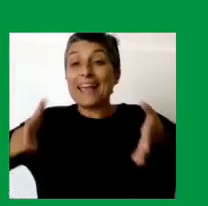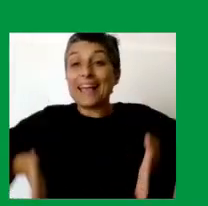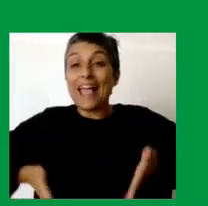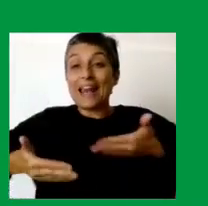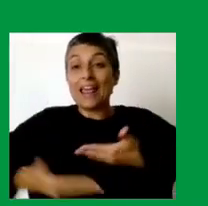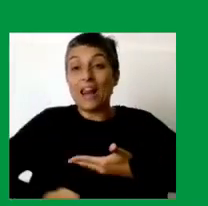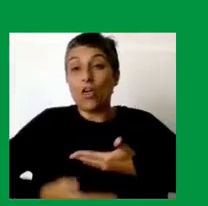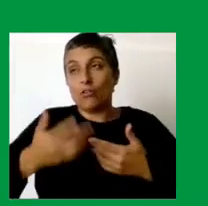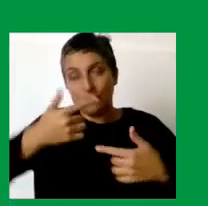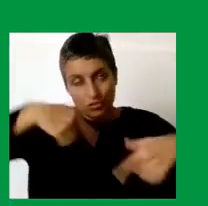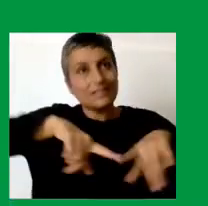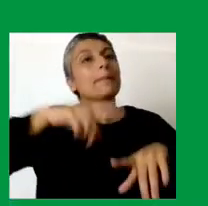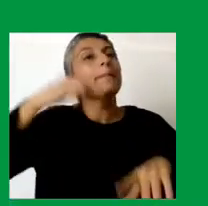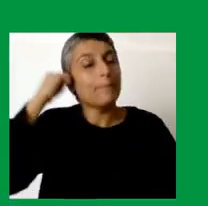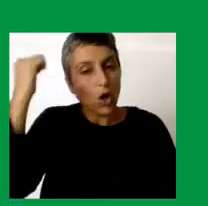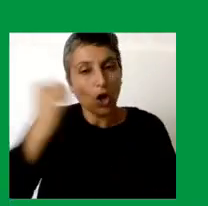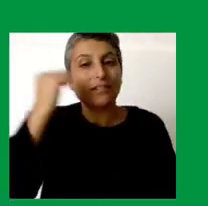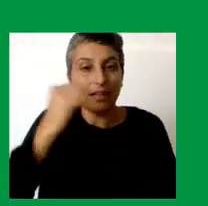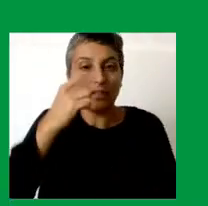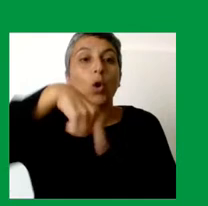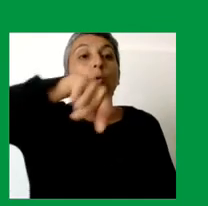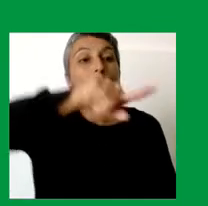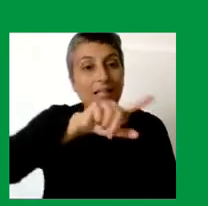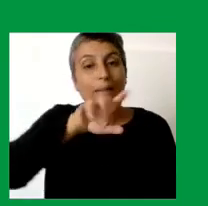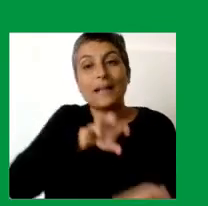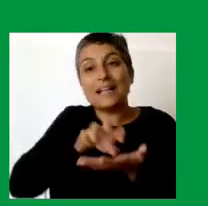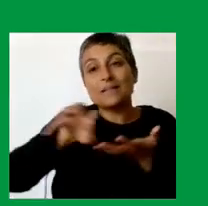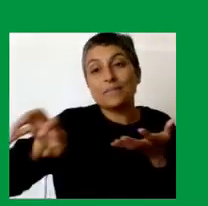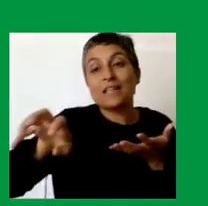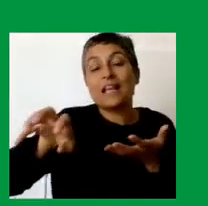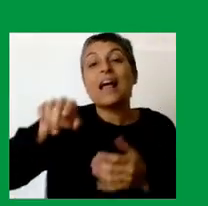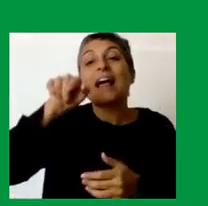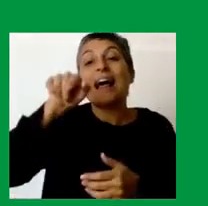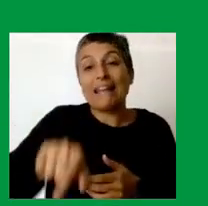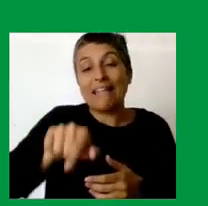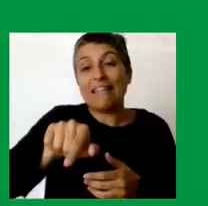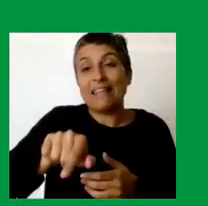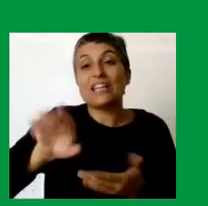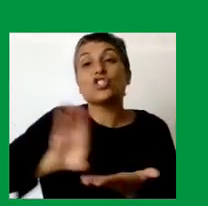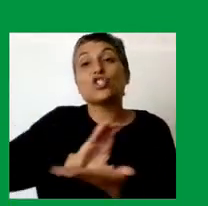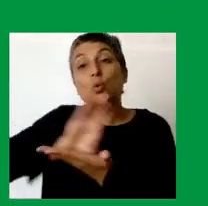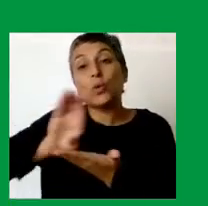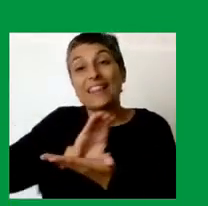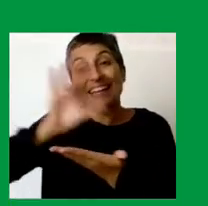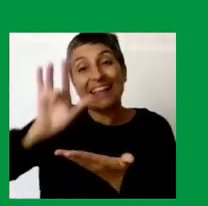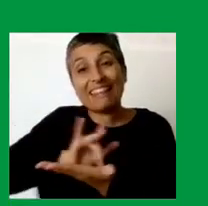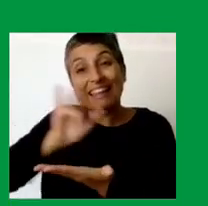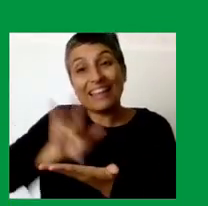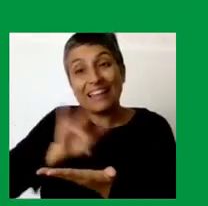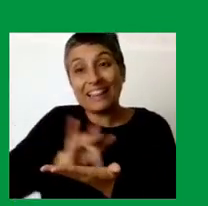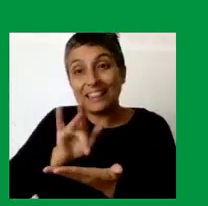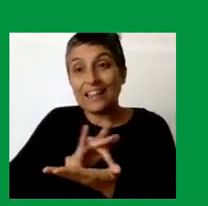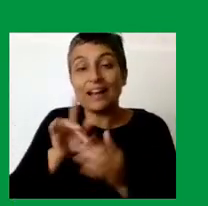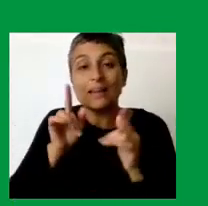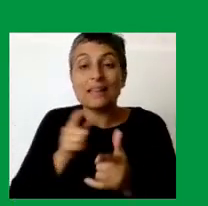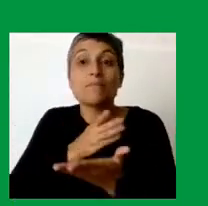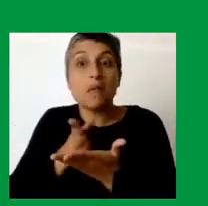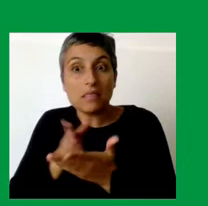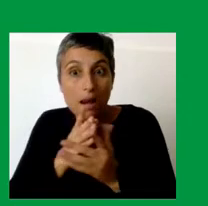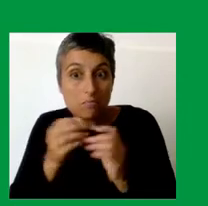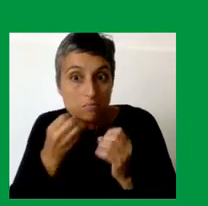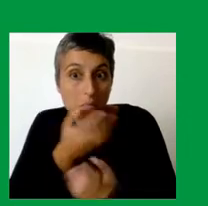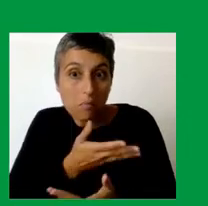sé que también ustedes en el Departamento de Ciudadanía Digital y Bienestar General, Bienestar Digital, es